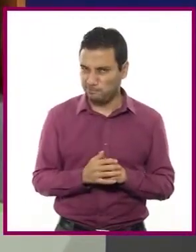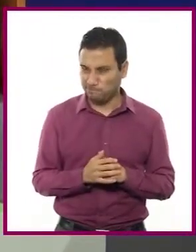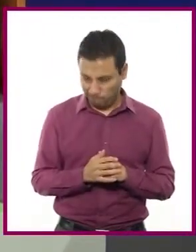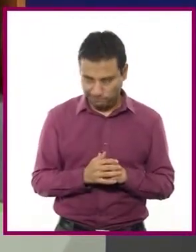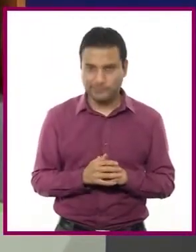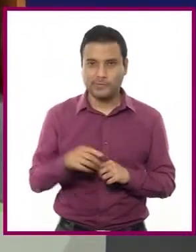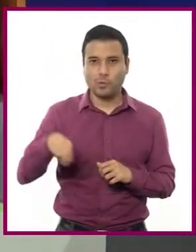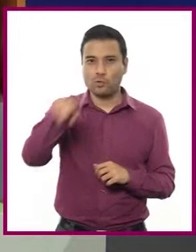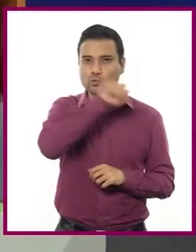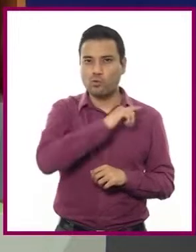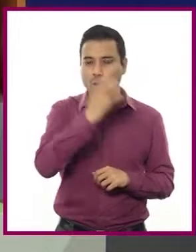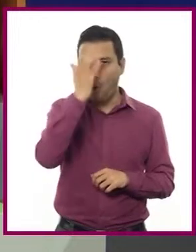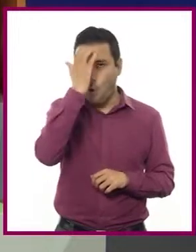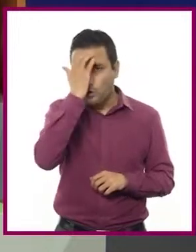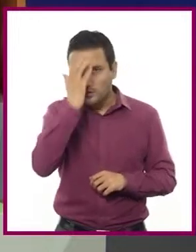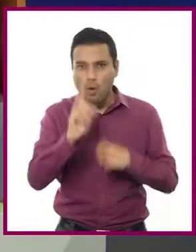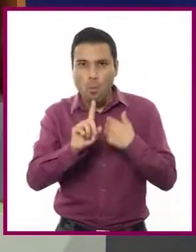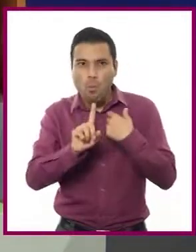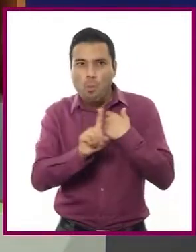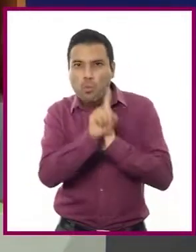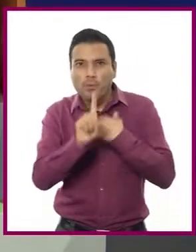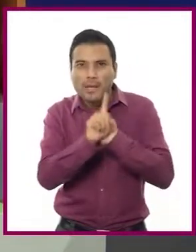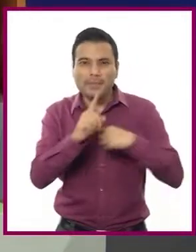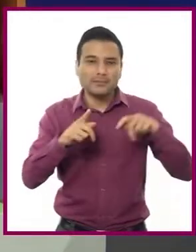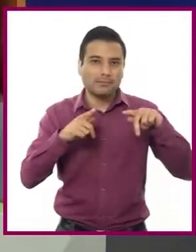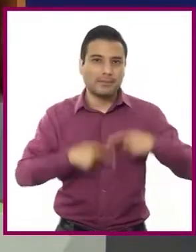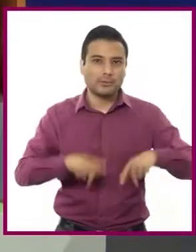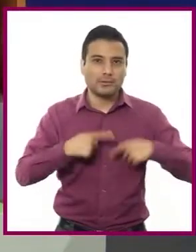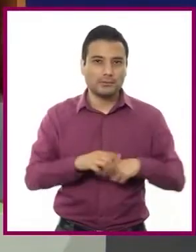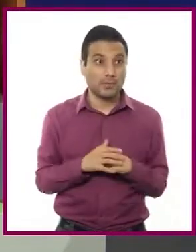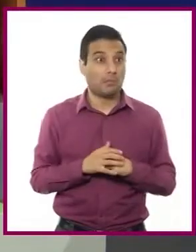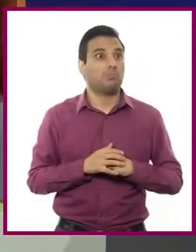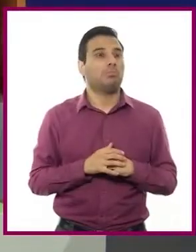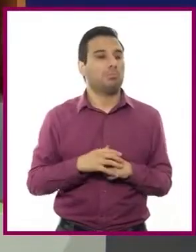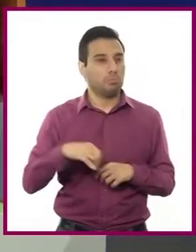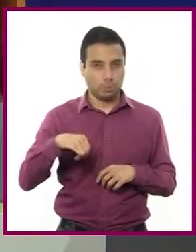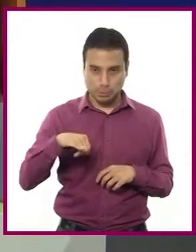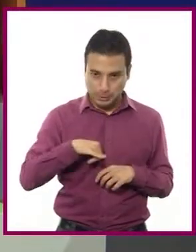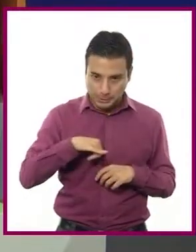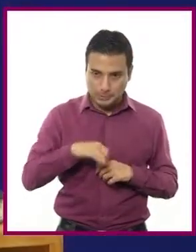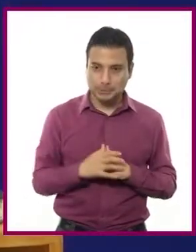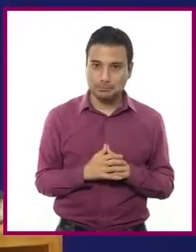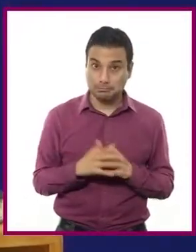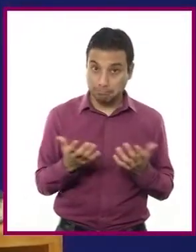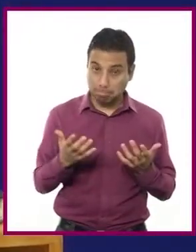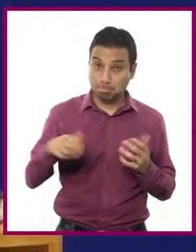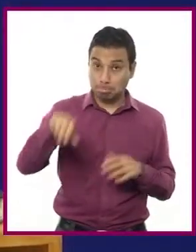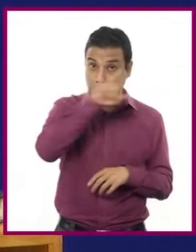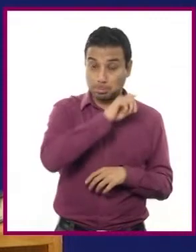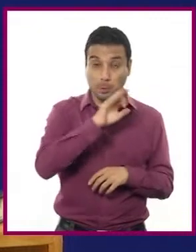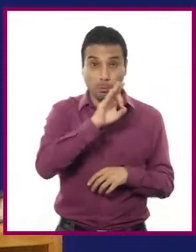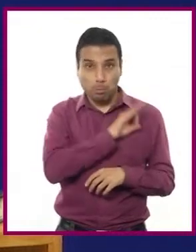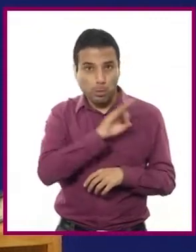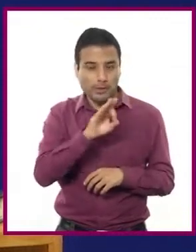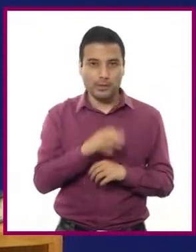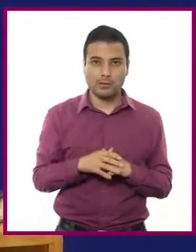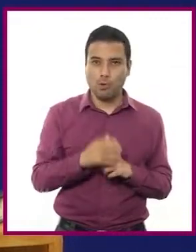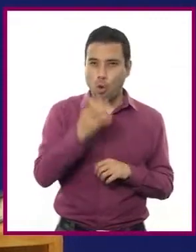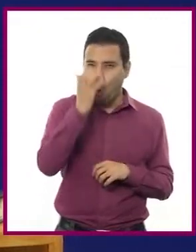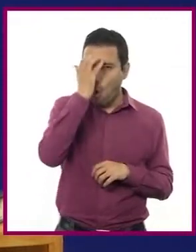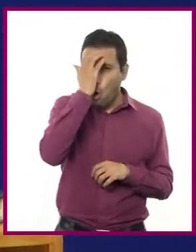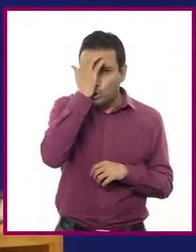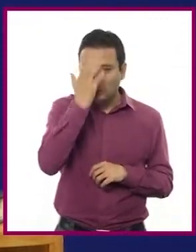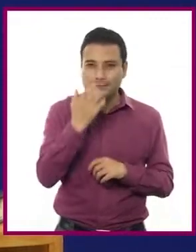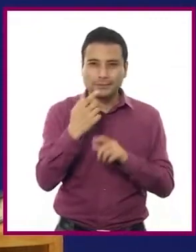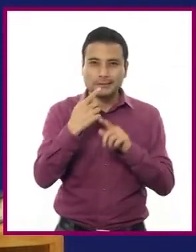explorar problemas sociales. Eso suena muy interesante, profesor, pues esto nos permite profundizar en el conocimiento de los